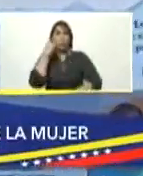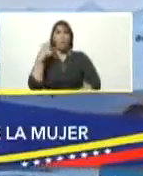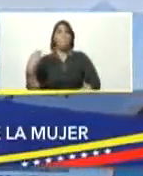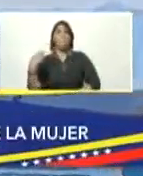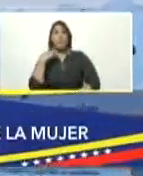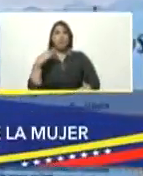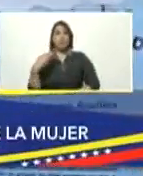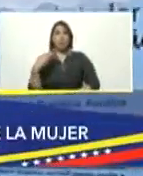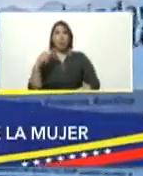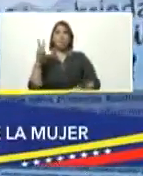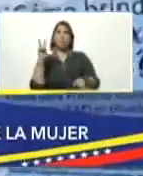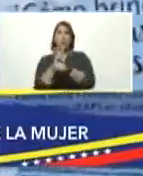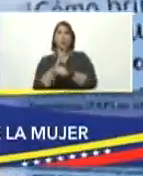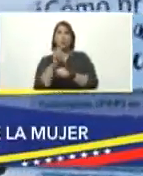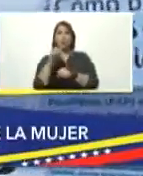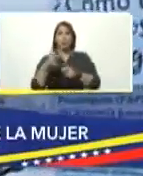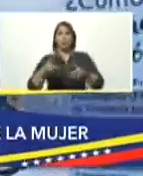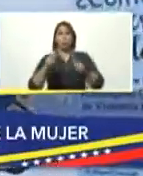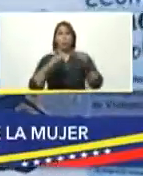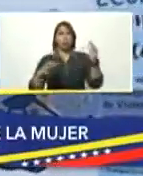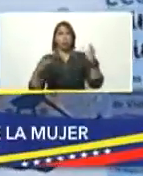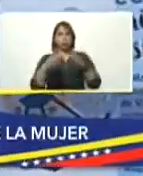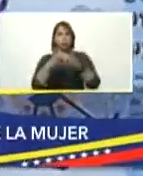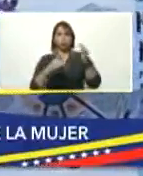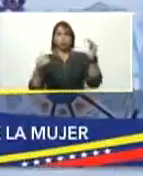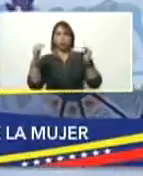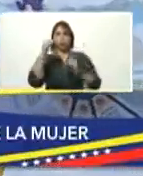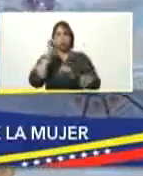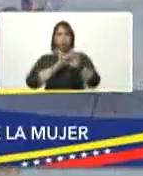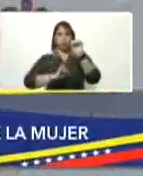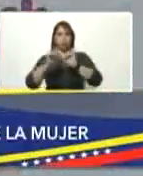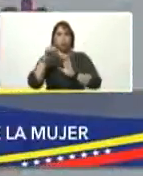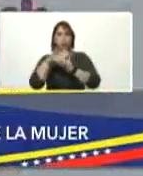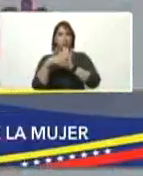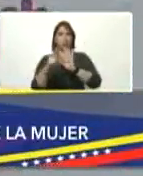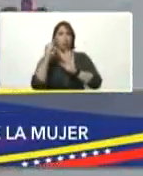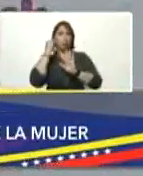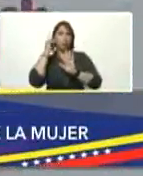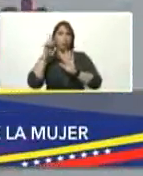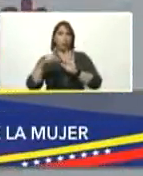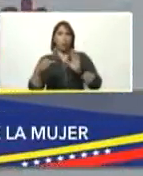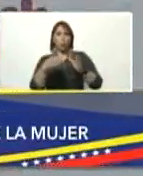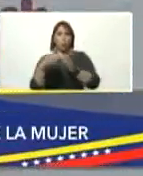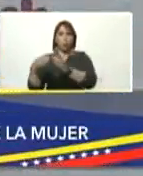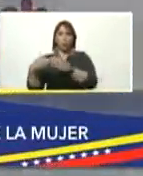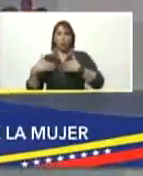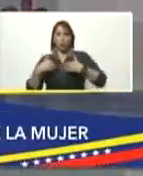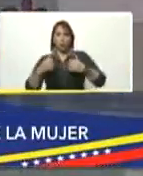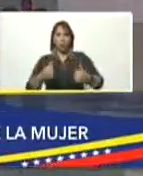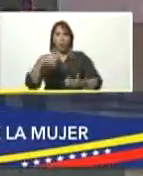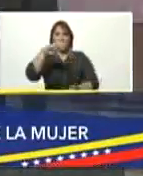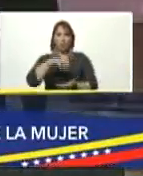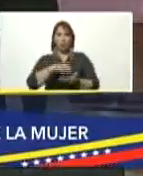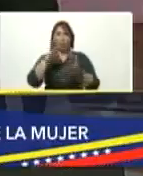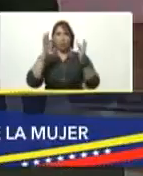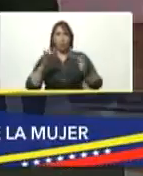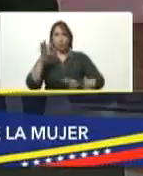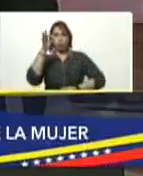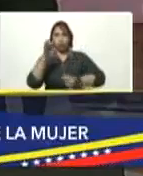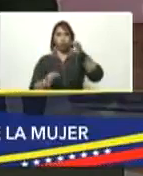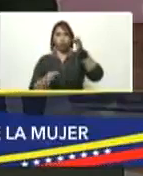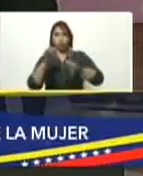violencia. Activamos el órgano superior de defensa de los derechos de la mujer con los organismos de seguridad del Estado, y de esta manera hacemos justicia